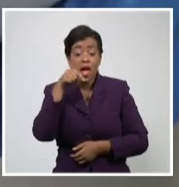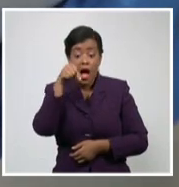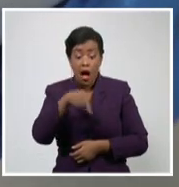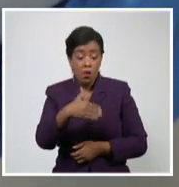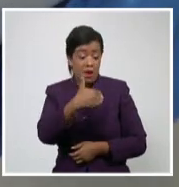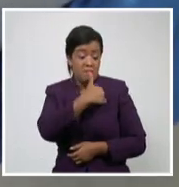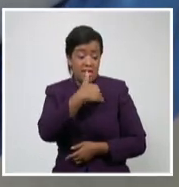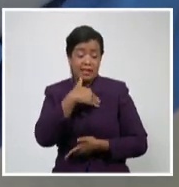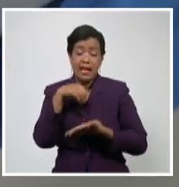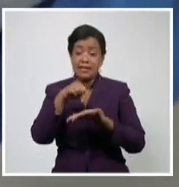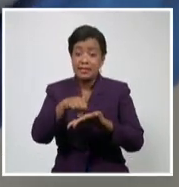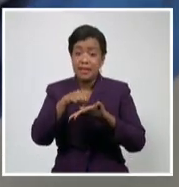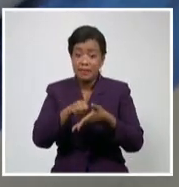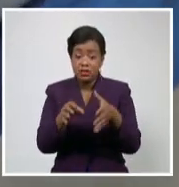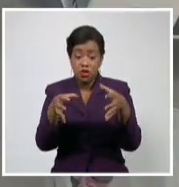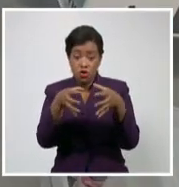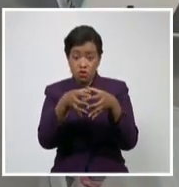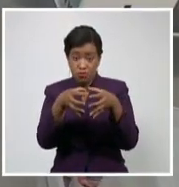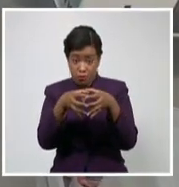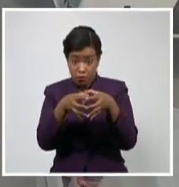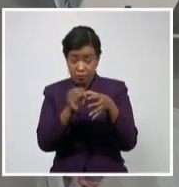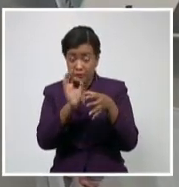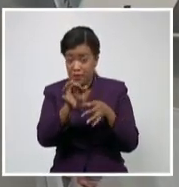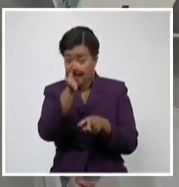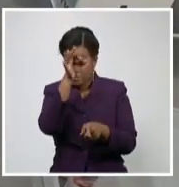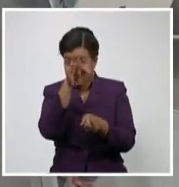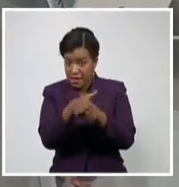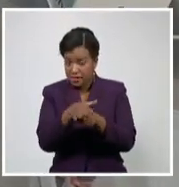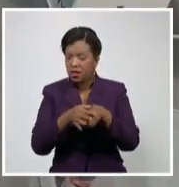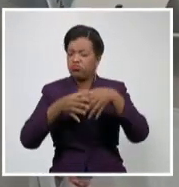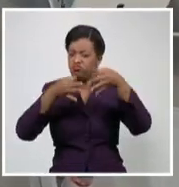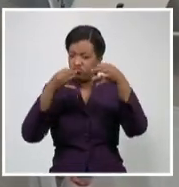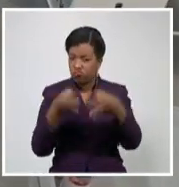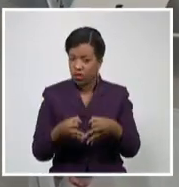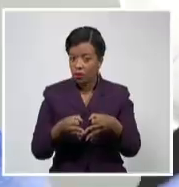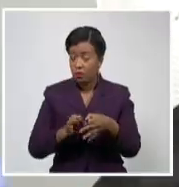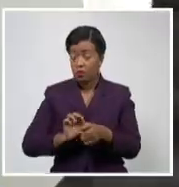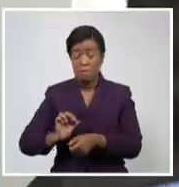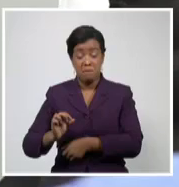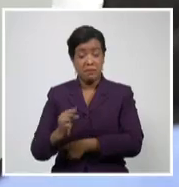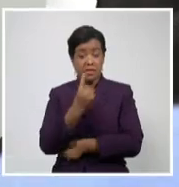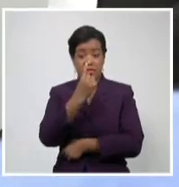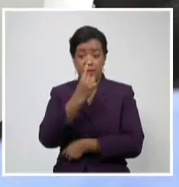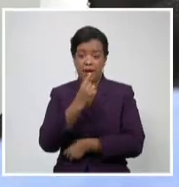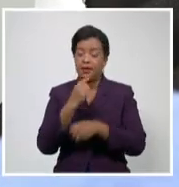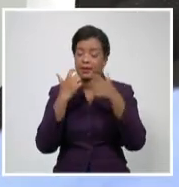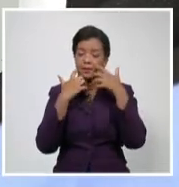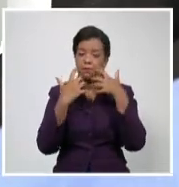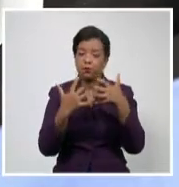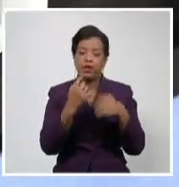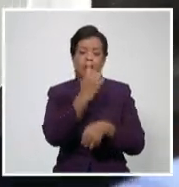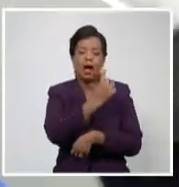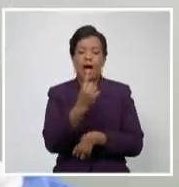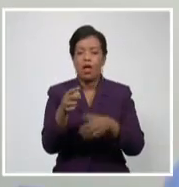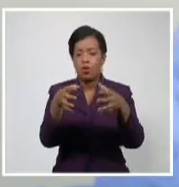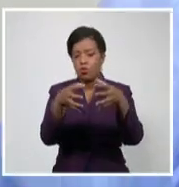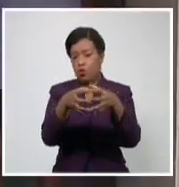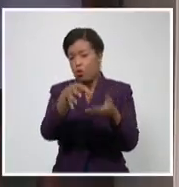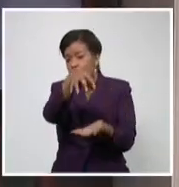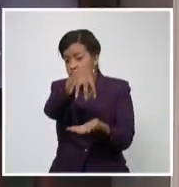militar en las unidades del Ejército Central sea de manera segura constituye prioridad en cada una de las unidades que conforman este